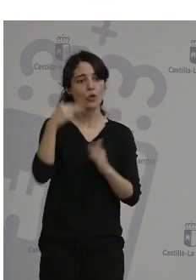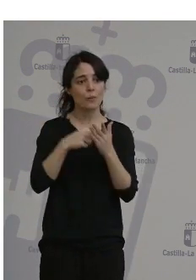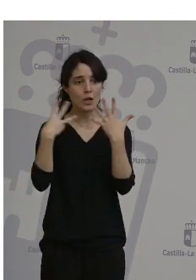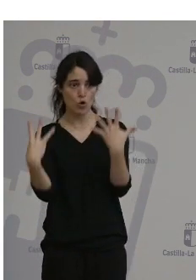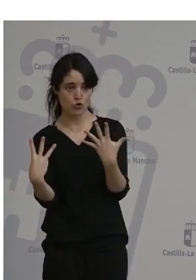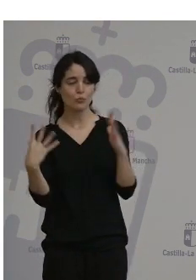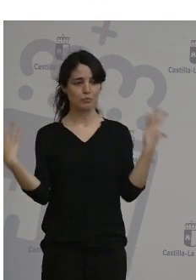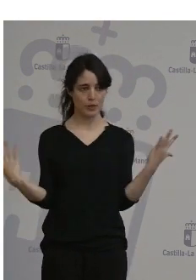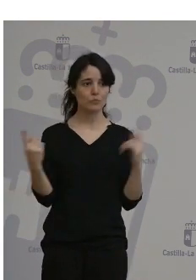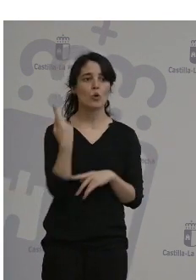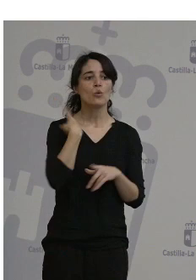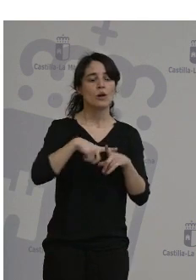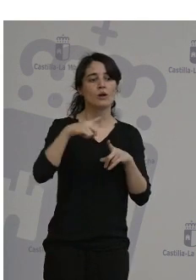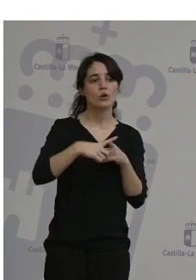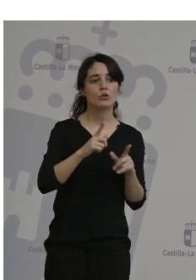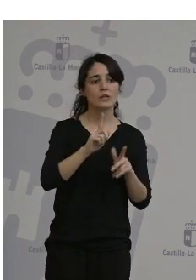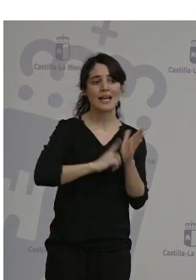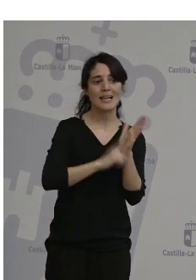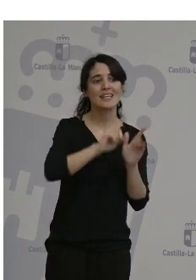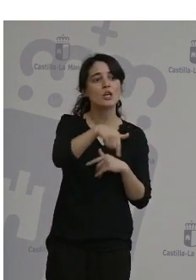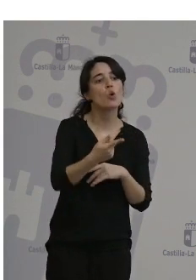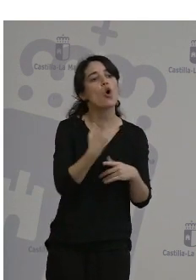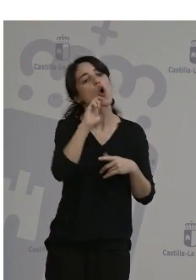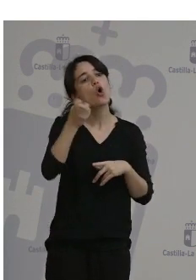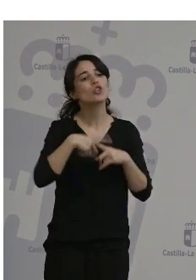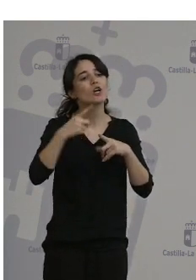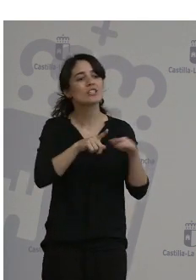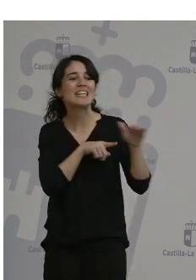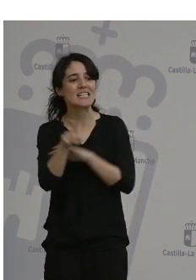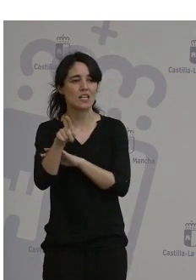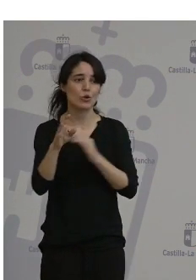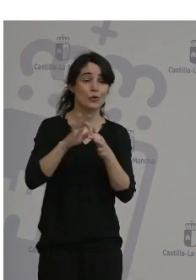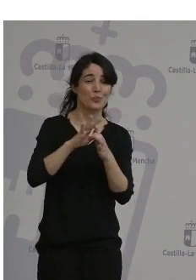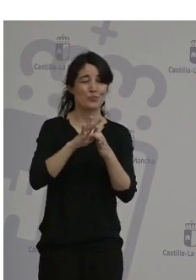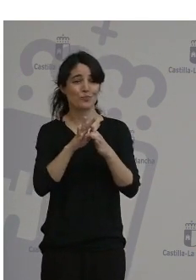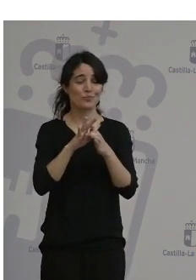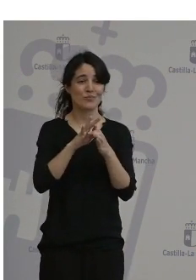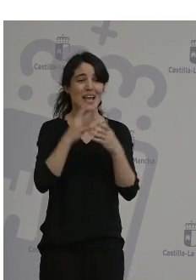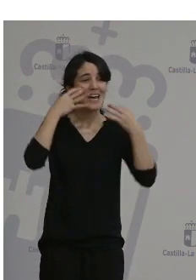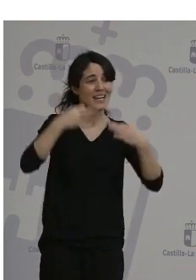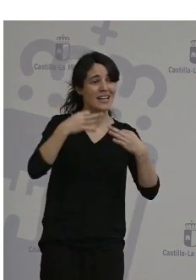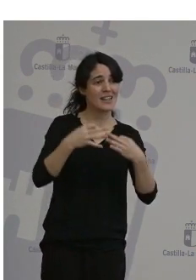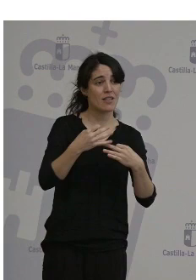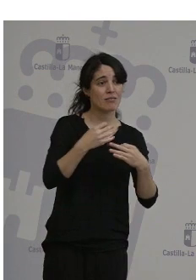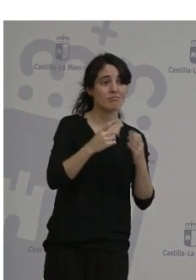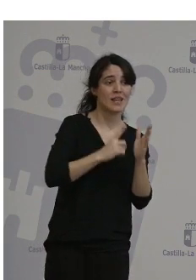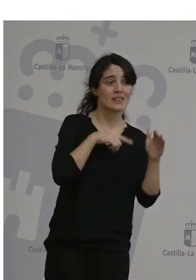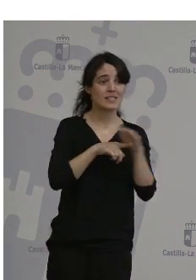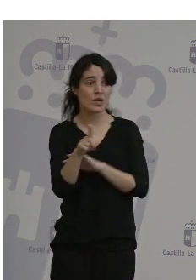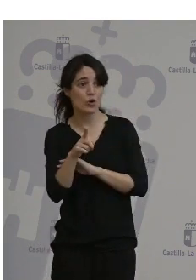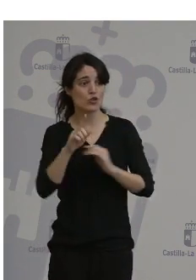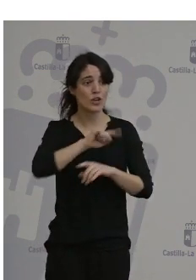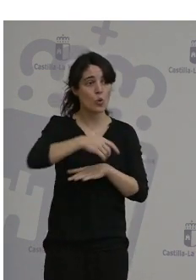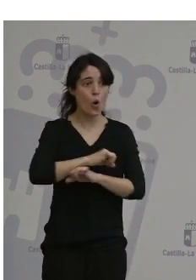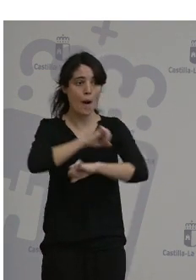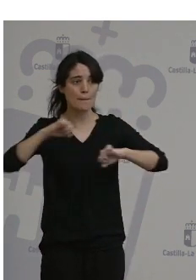cosa son sus desarrollos normativos. Y la realidad es que estos desarrollos y su aplicación práctica